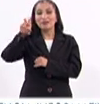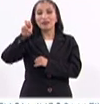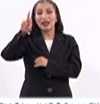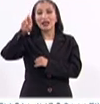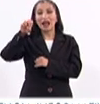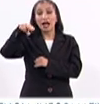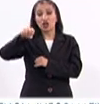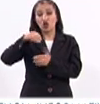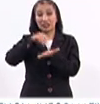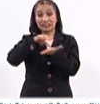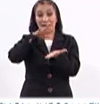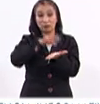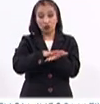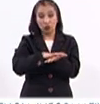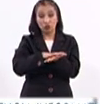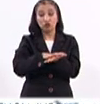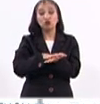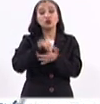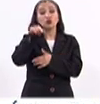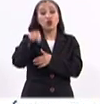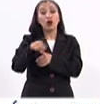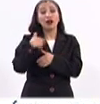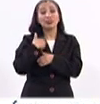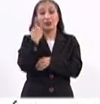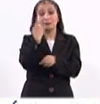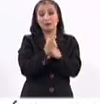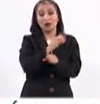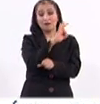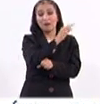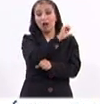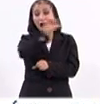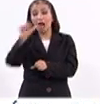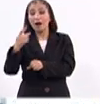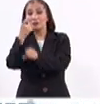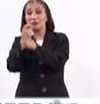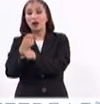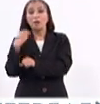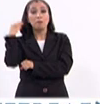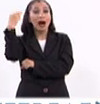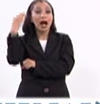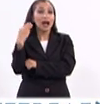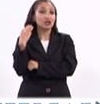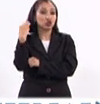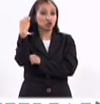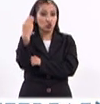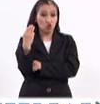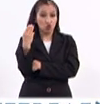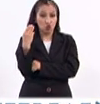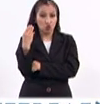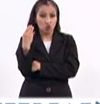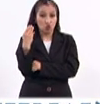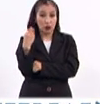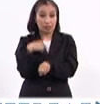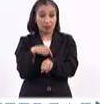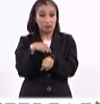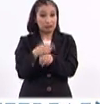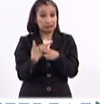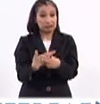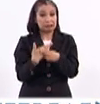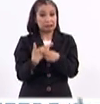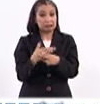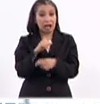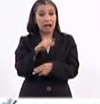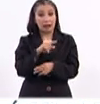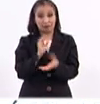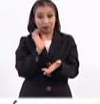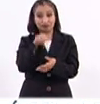www.astrocen.unam.mx/verano. Las inscripciones al verano son del 1 de febrero al 1 de marzo. Perfecto, pues todavía hay tiempo, así que Ana Cris,